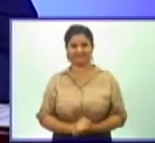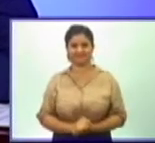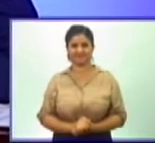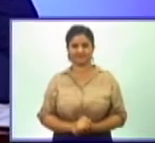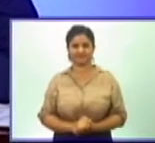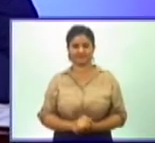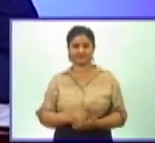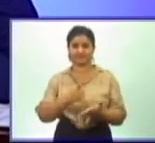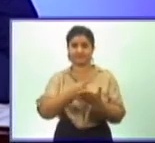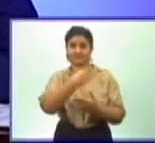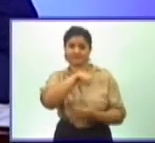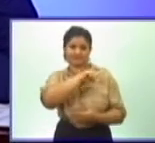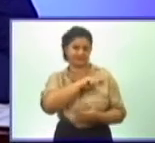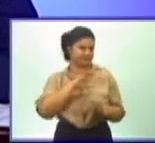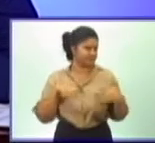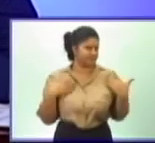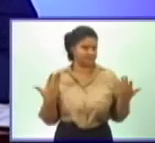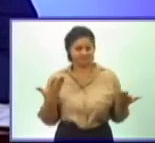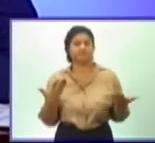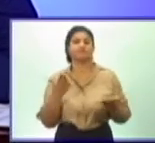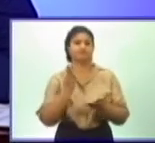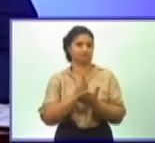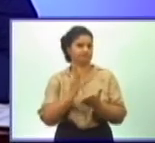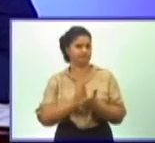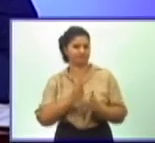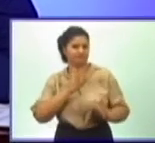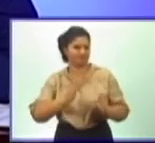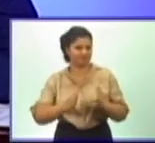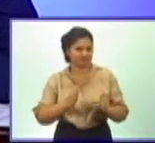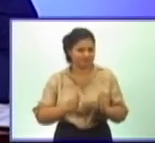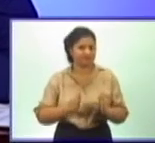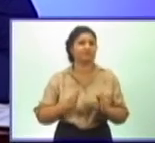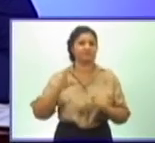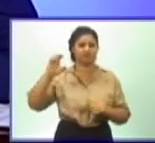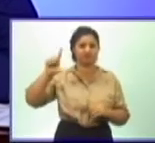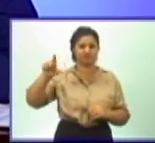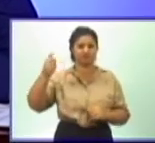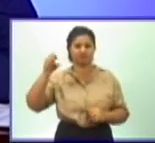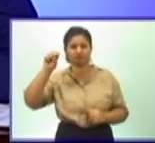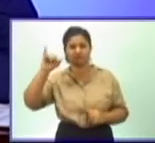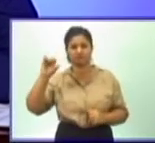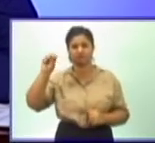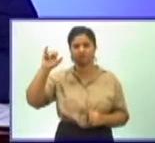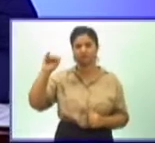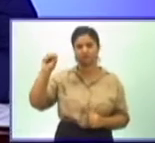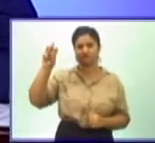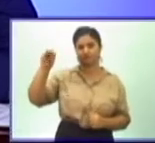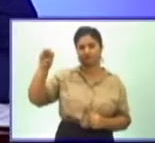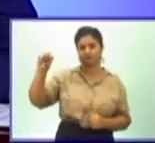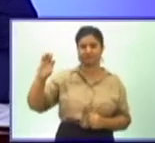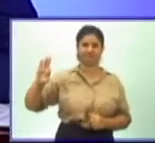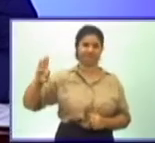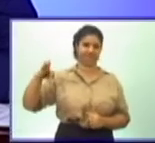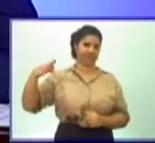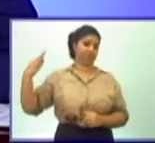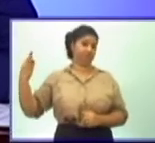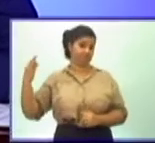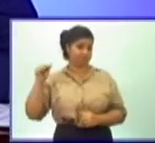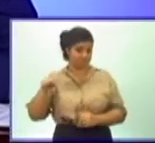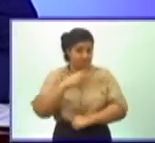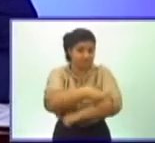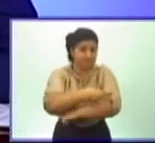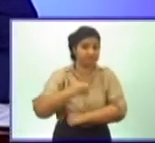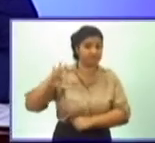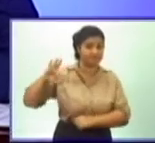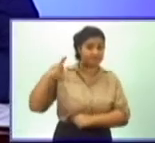anterior comenzamos el estudio del clasicismo francés. Vimos que Francia en el siglo XVII floreció grandemente el